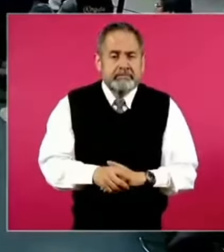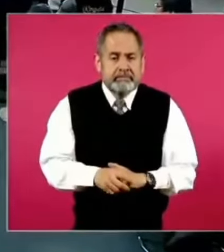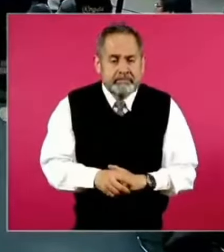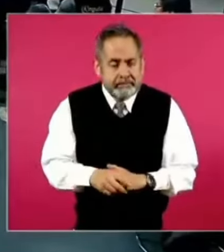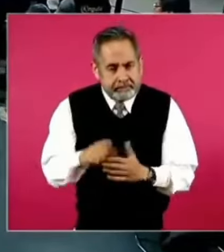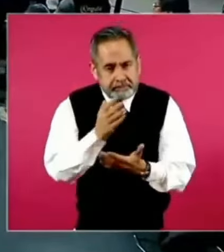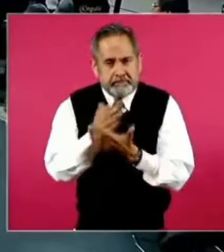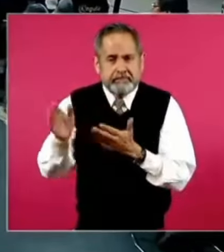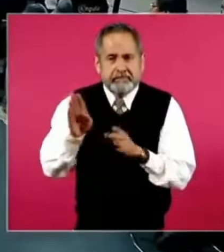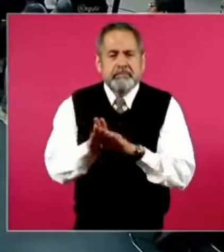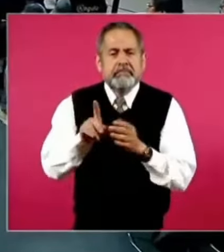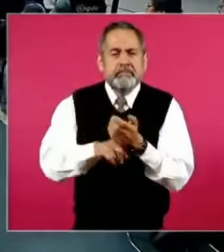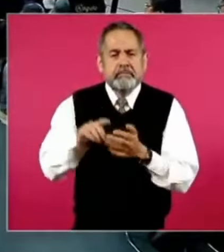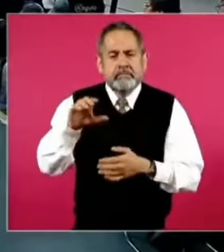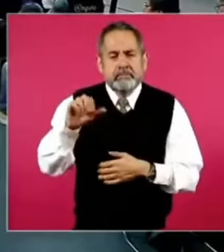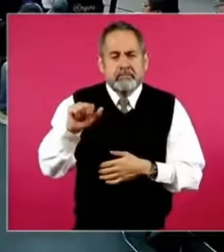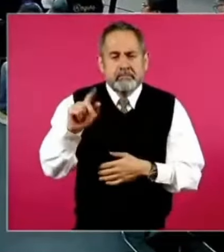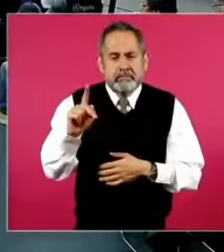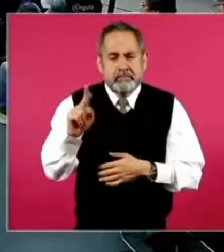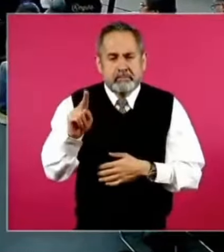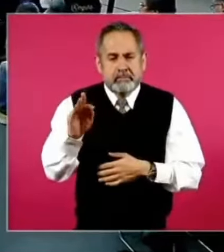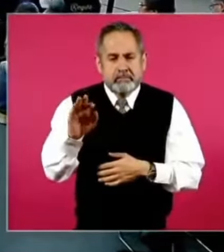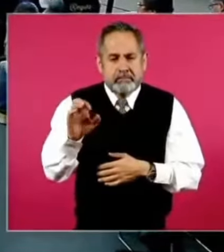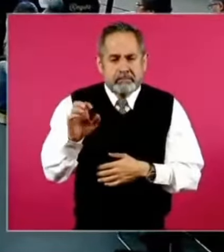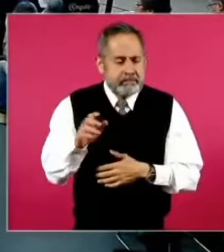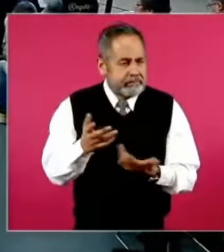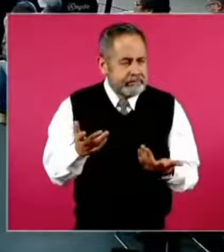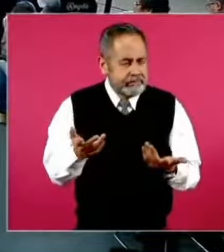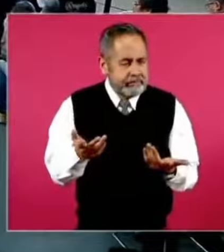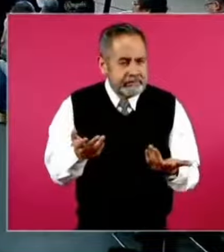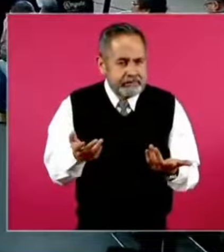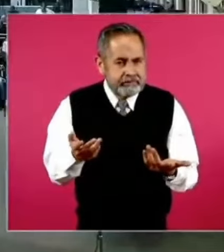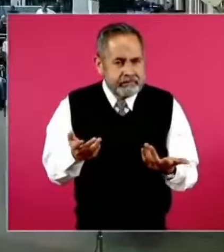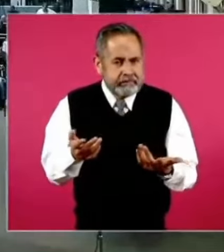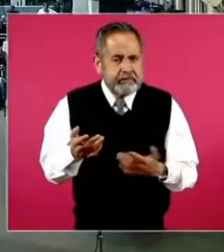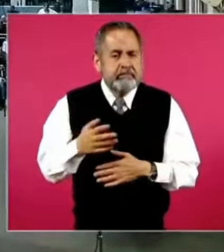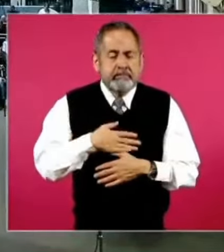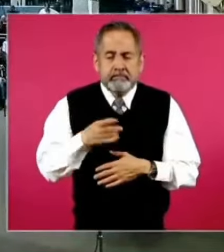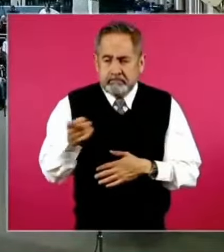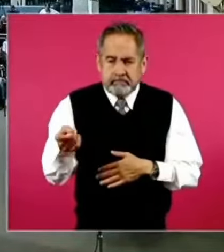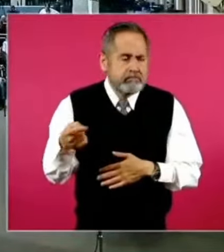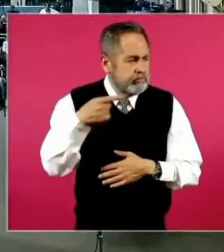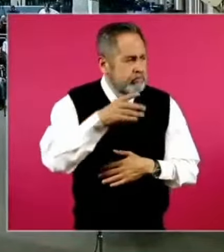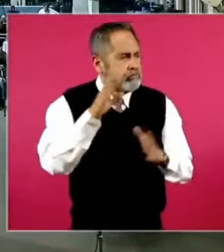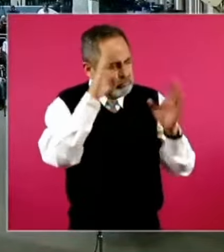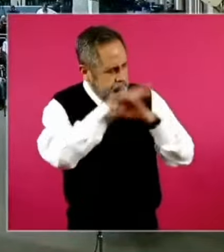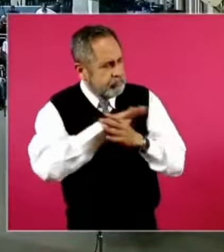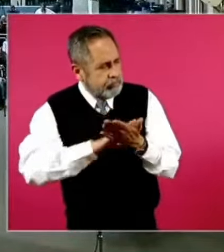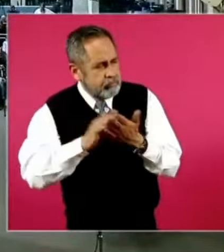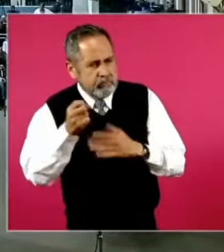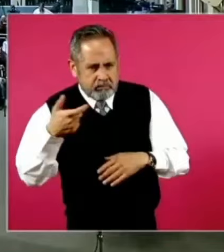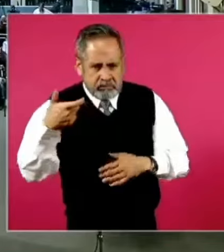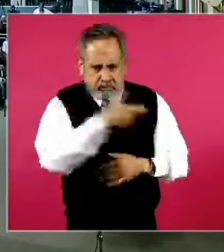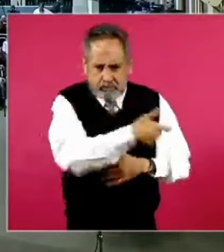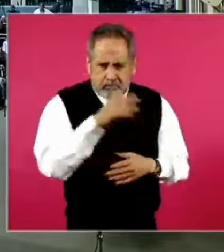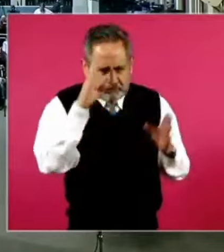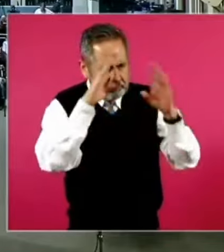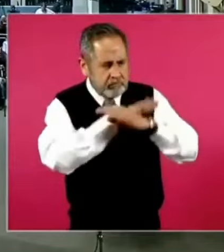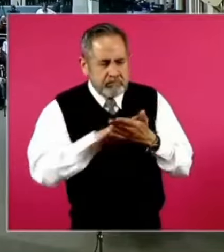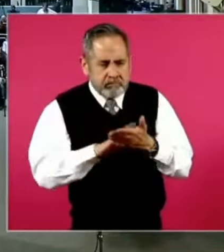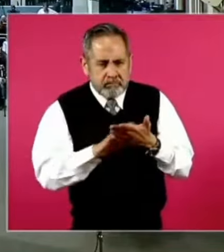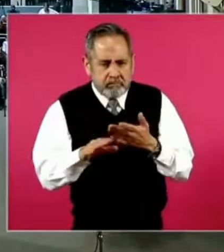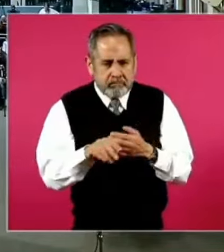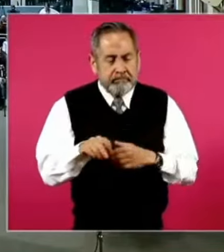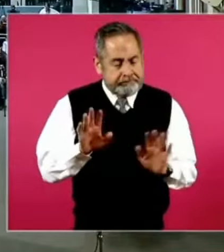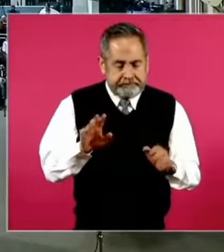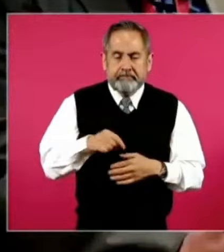Aparte está lo de CAPUFE. A la solicitud del acuerdo reparatorio, un día después de estar con